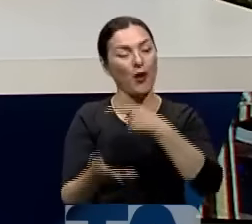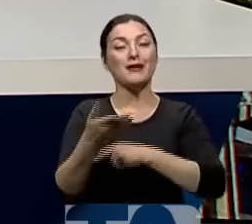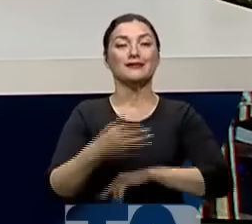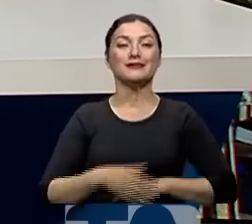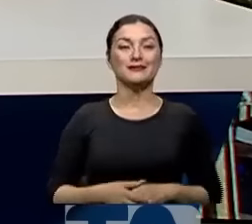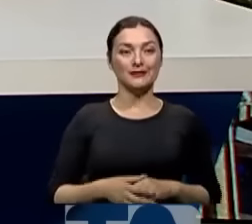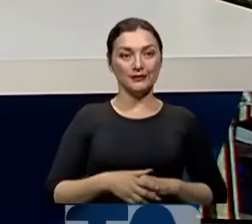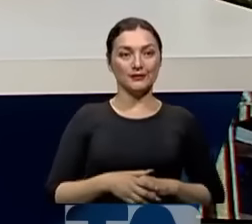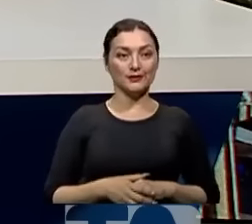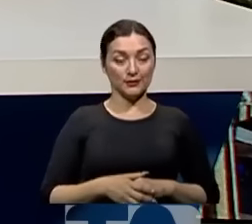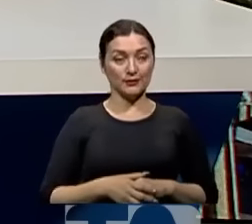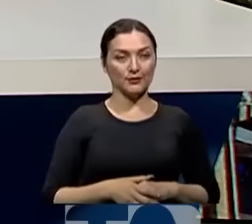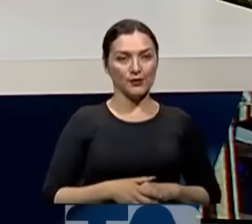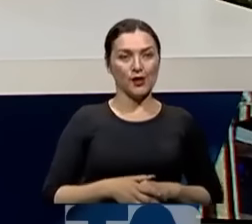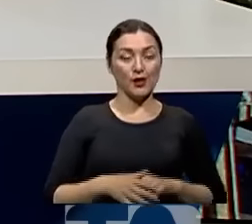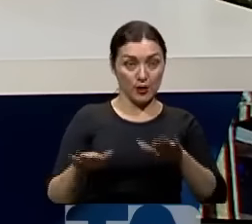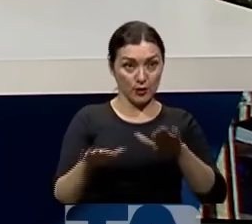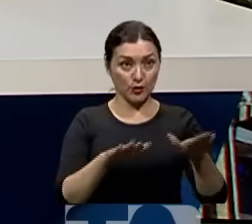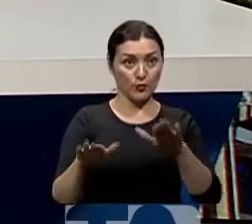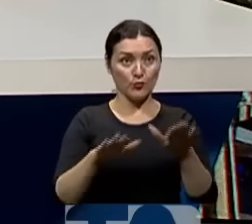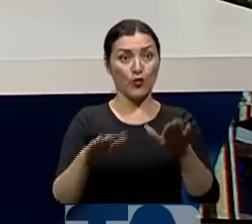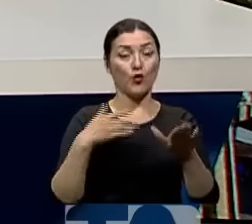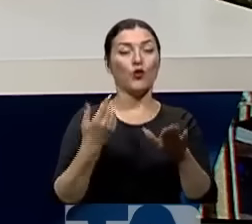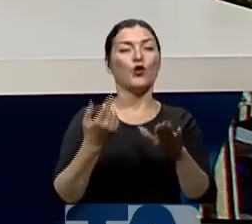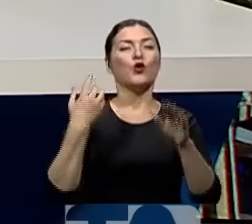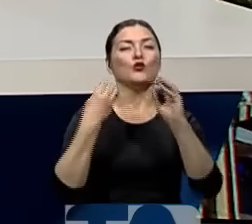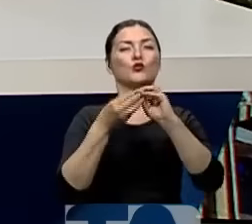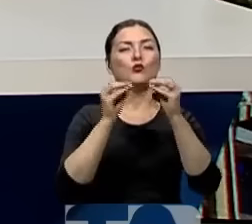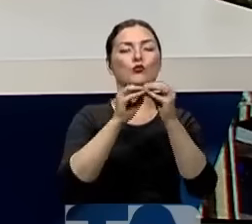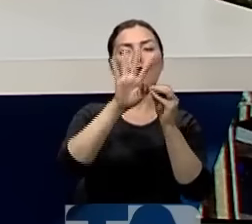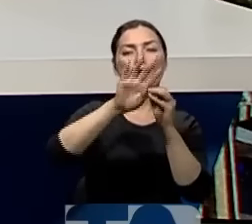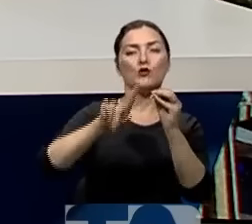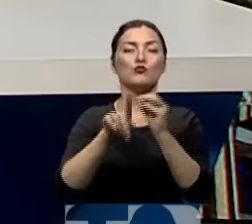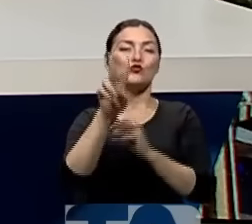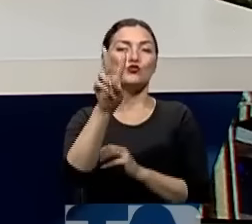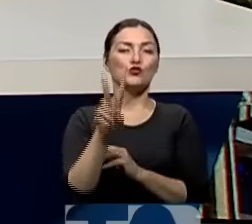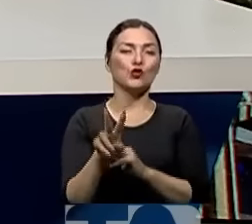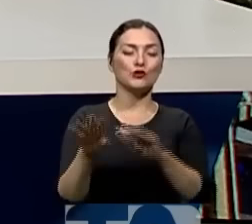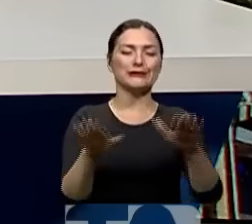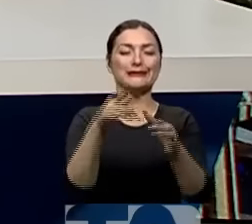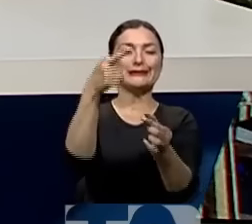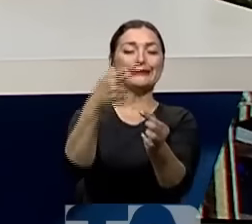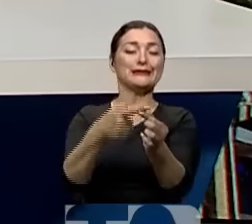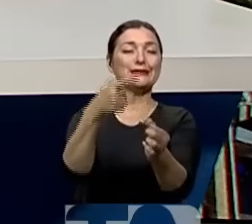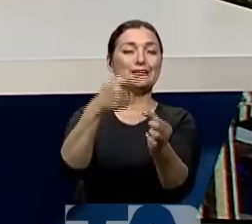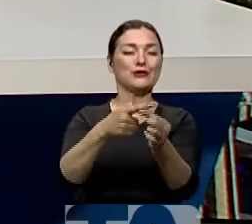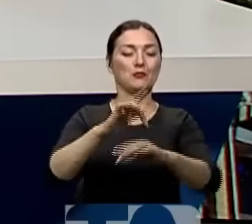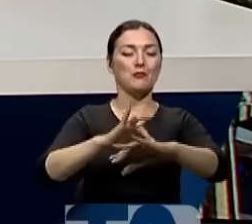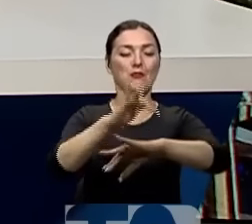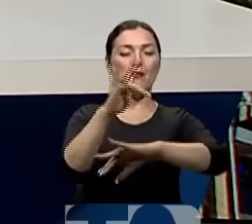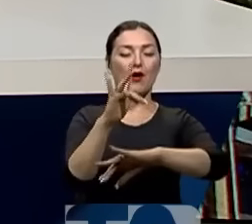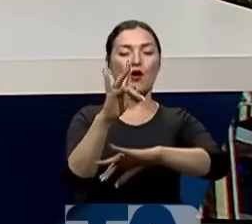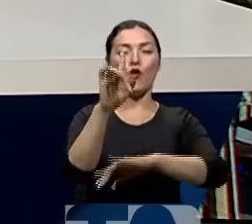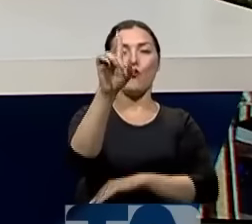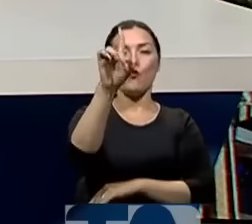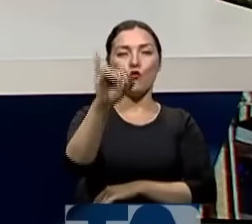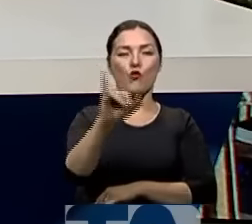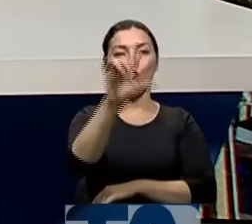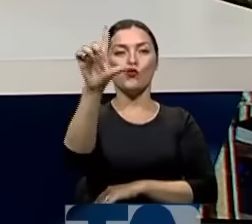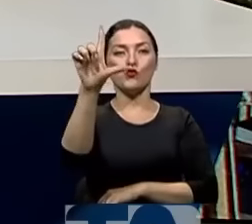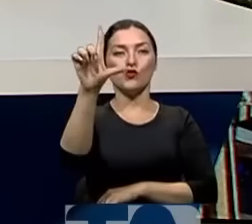justamente un temblor de magnitud 4.2 en escala de Richter sacudió a Quito la madrugada de este 1 de